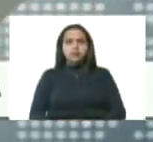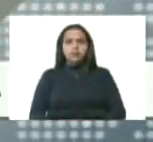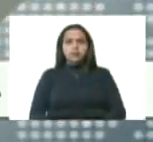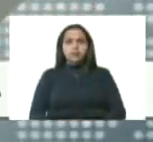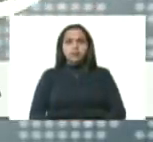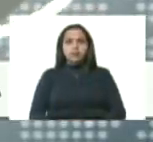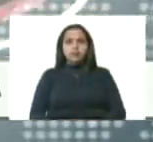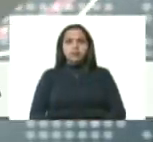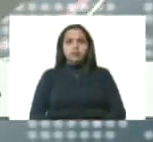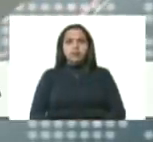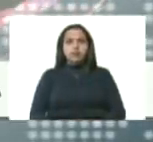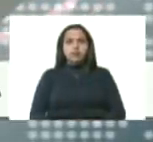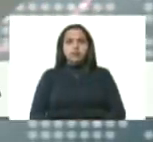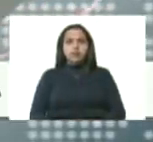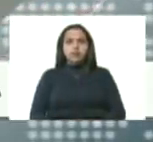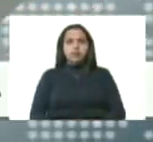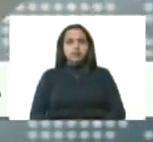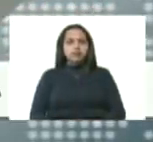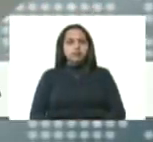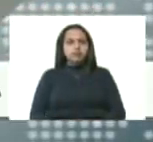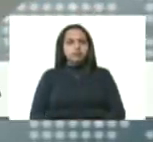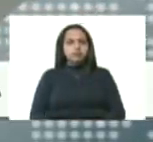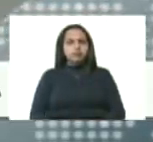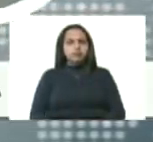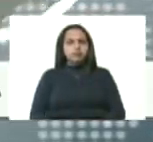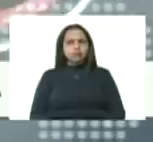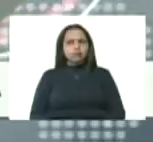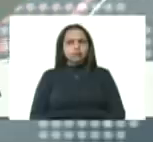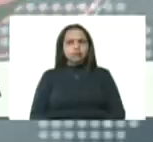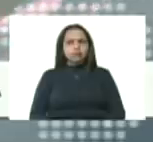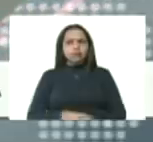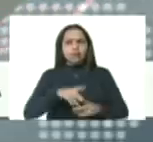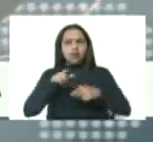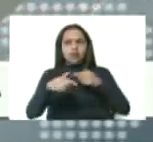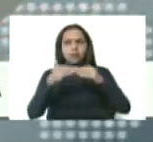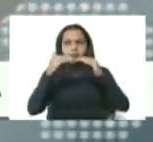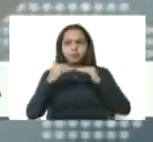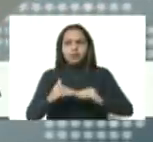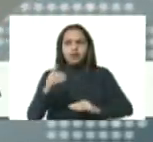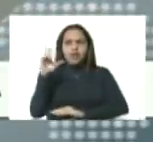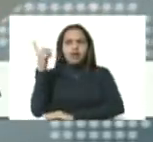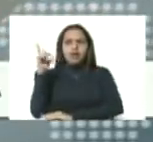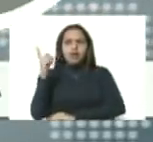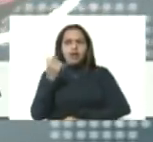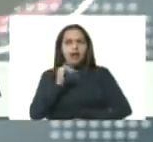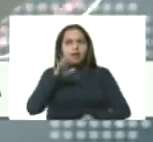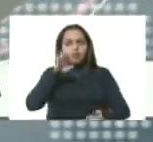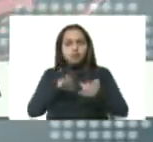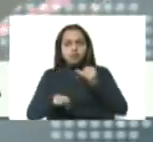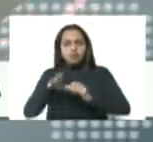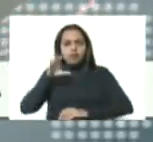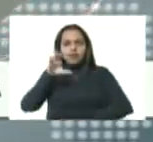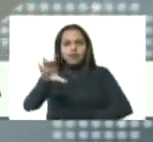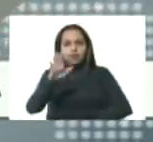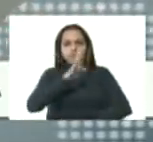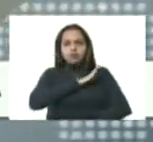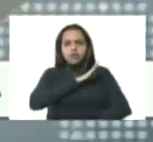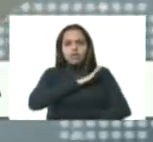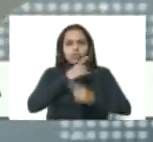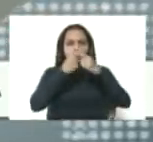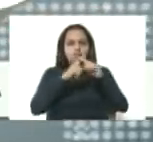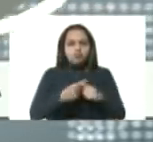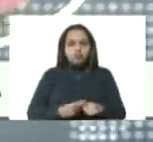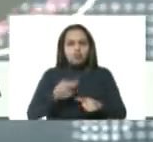de Portamar. Después nos vamos al estado Lara, que sería el último estado de registro de